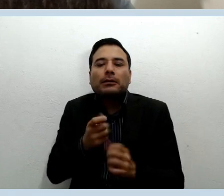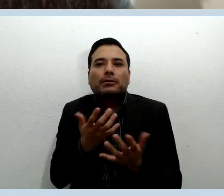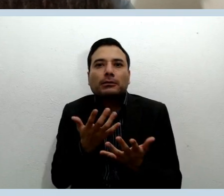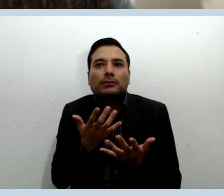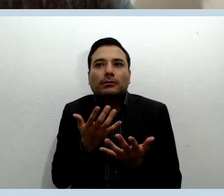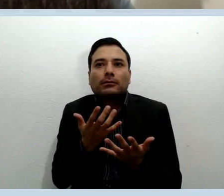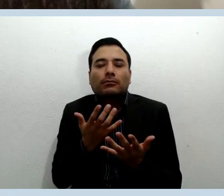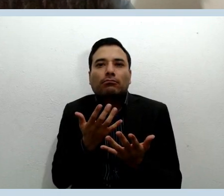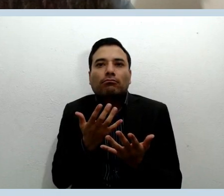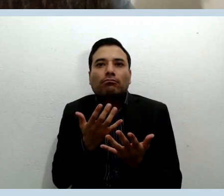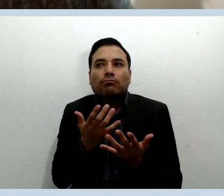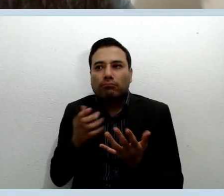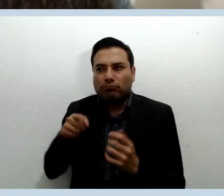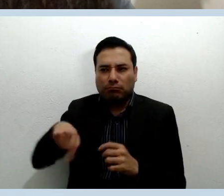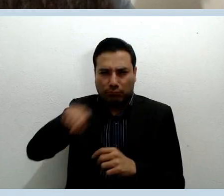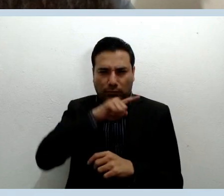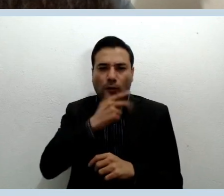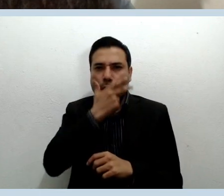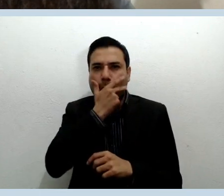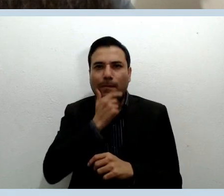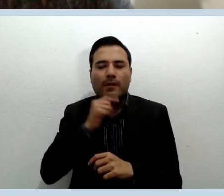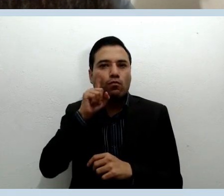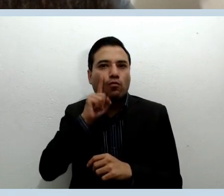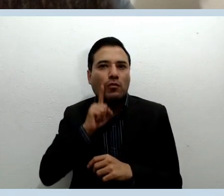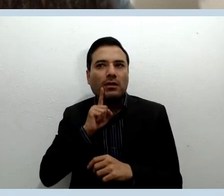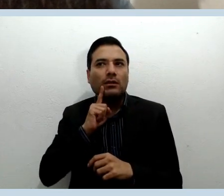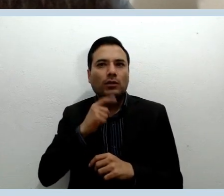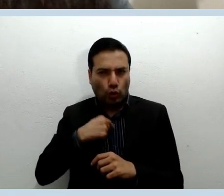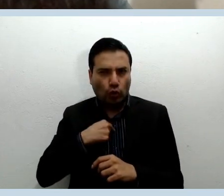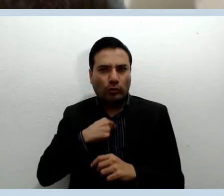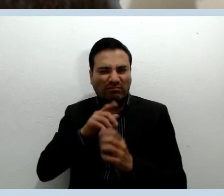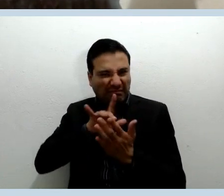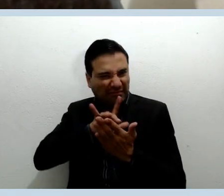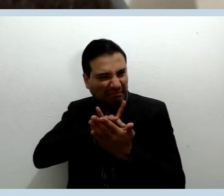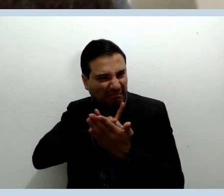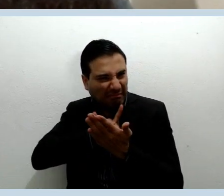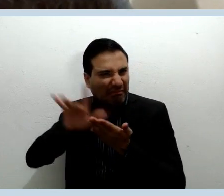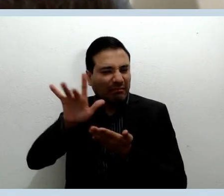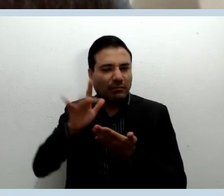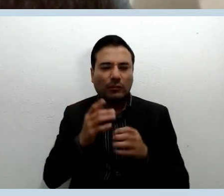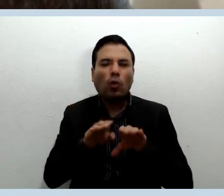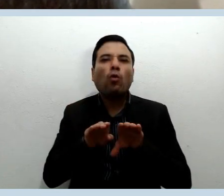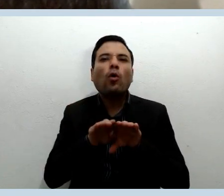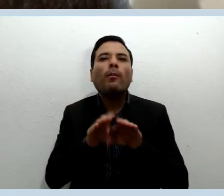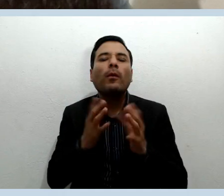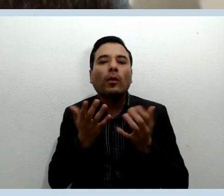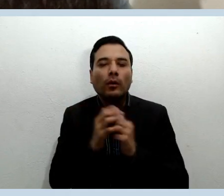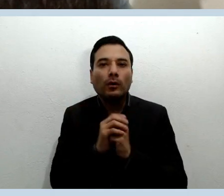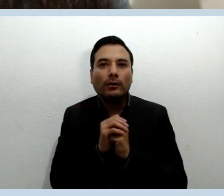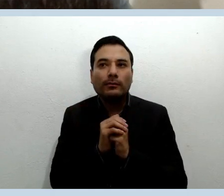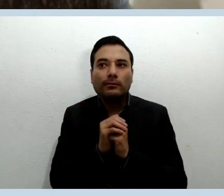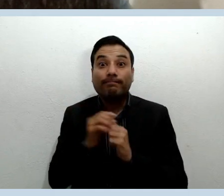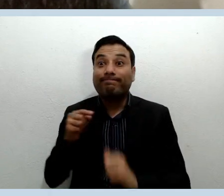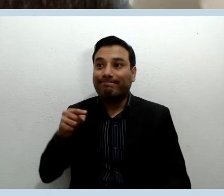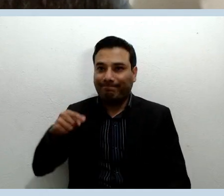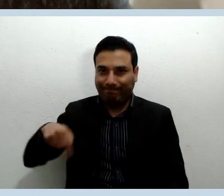dispuestas dispuestos a dar eh Y que esas preguntas se iban a dar en tanto nuestros esfuerzos nuestras